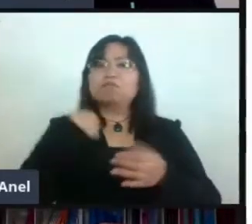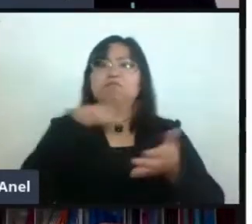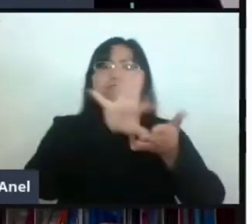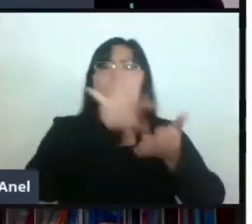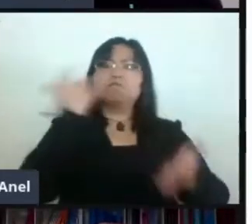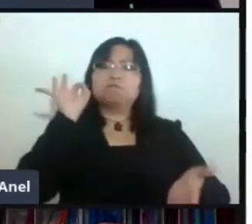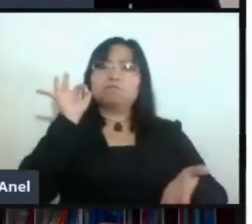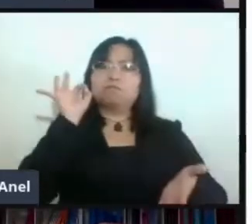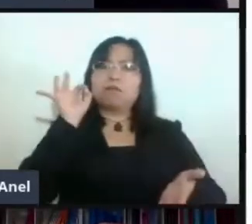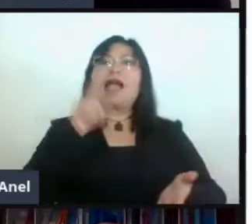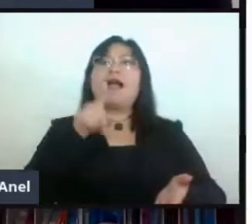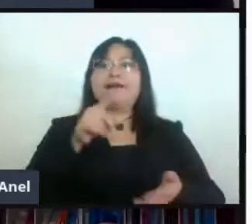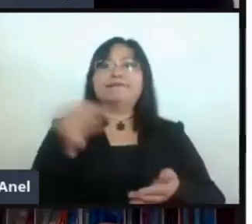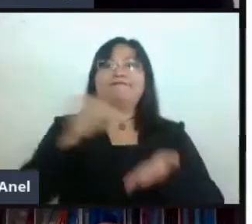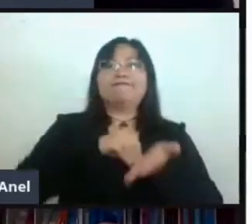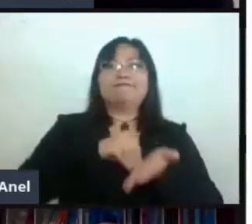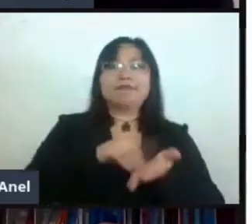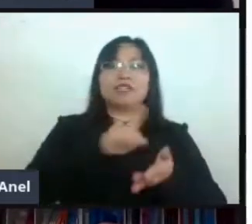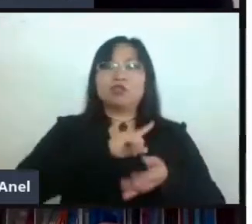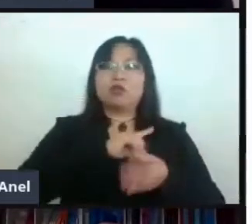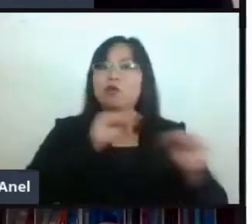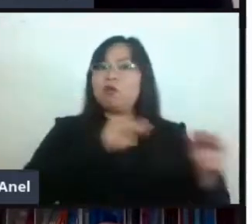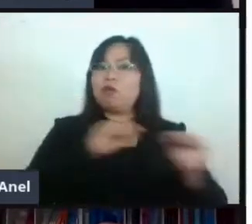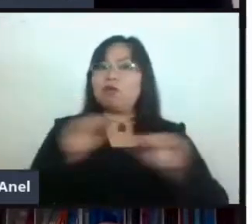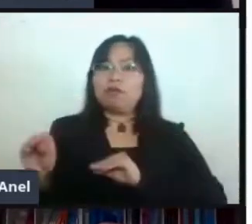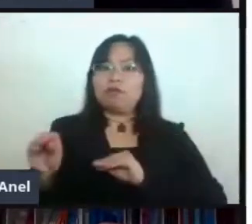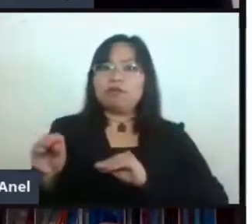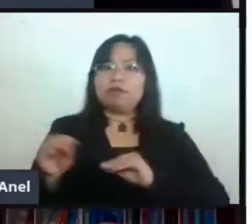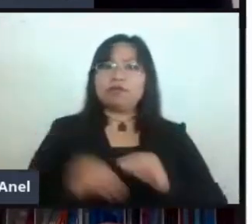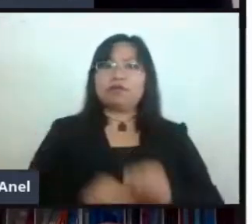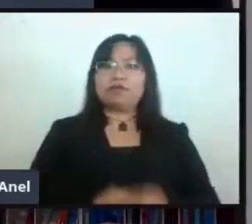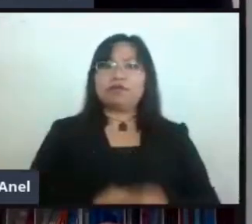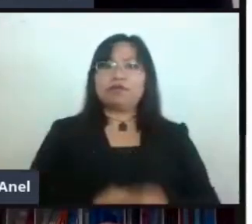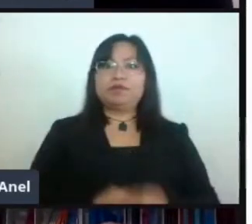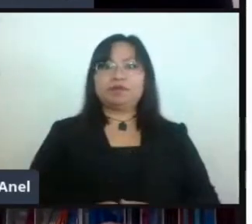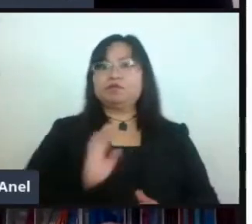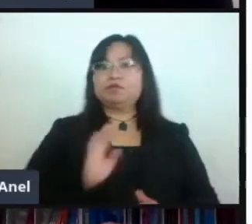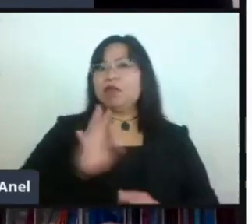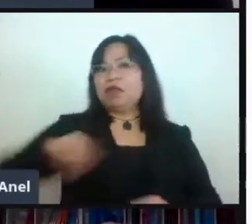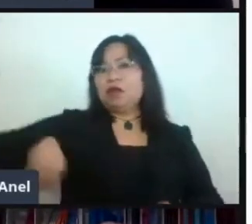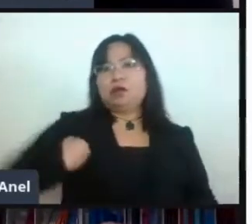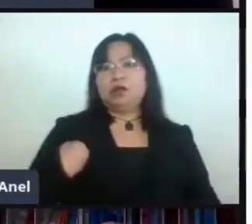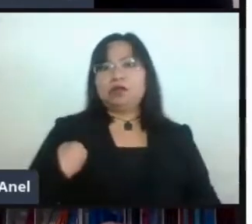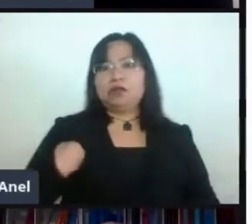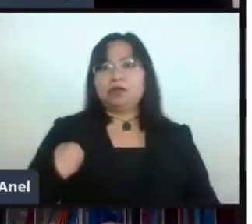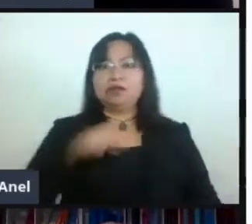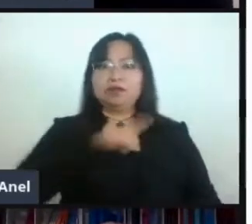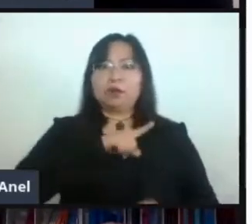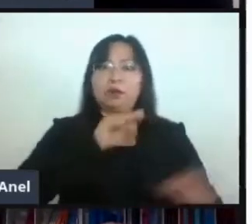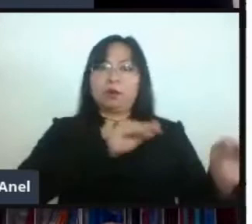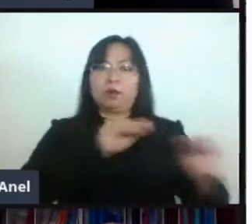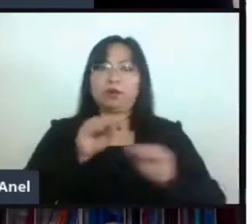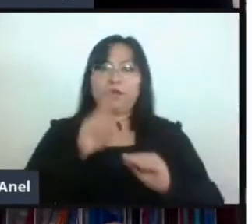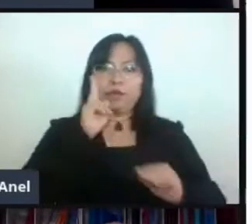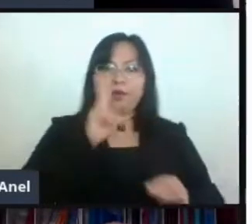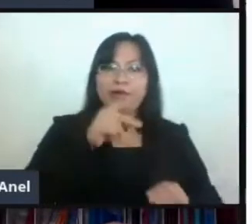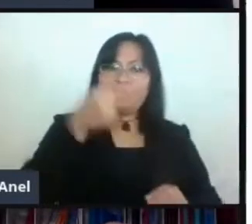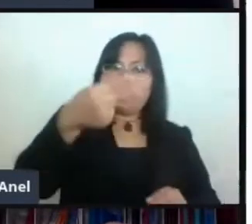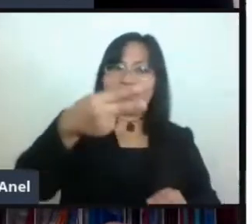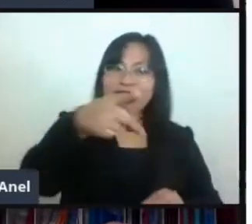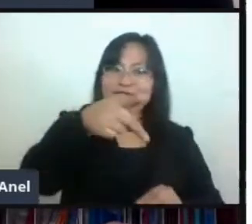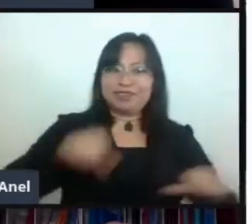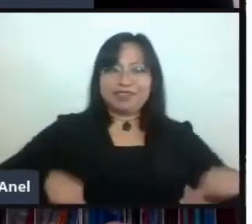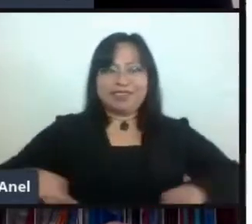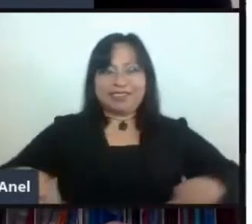hice. Entonces, guardo y debo tener en este momento dos actividades